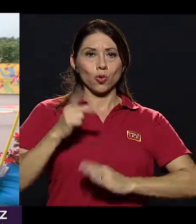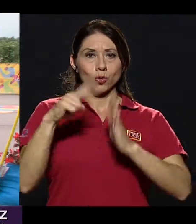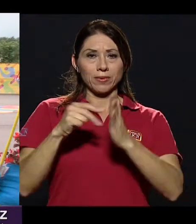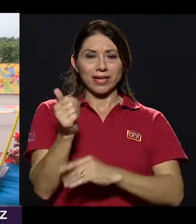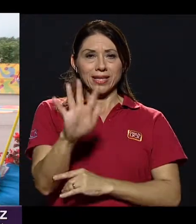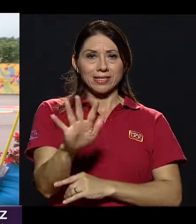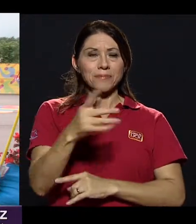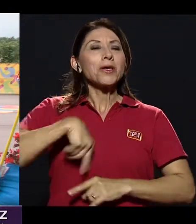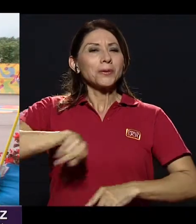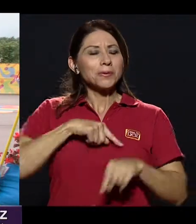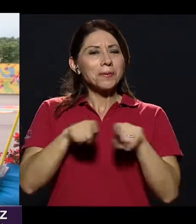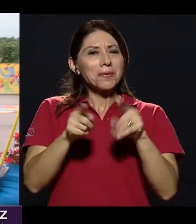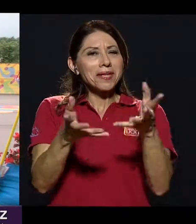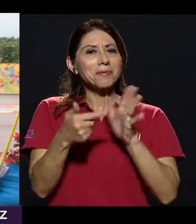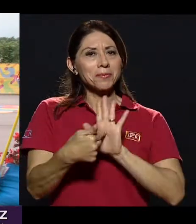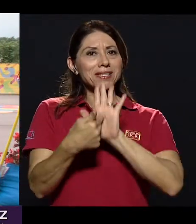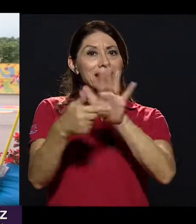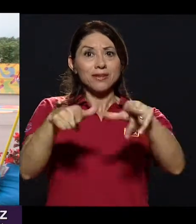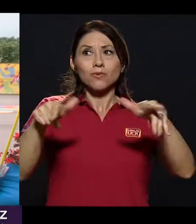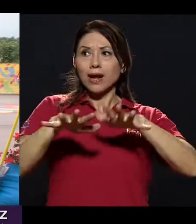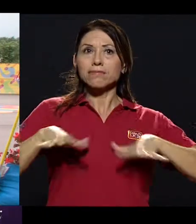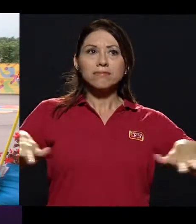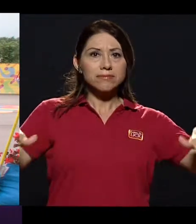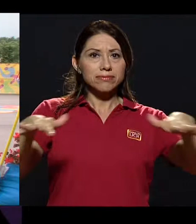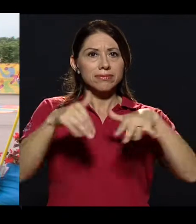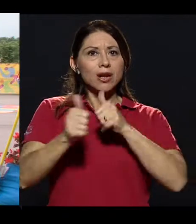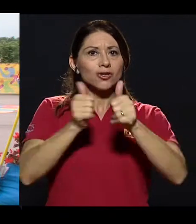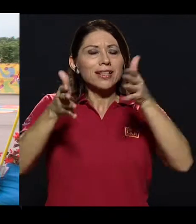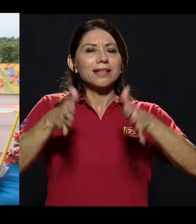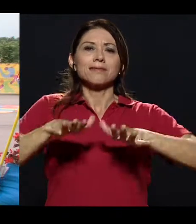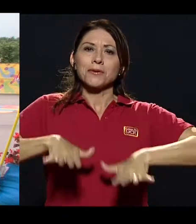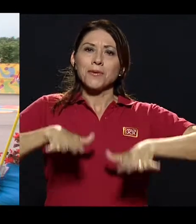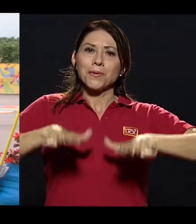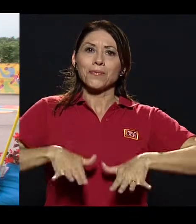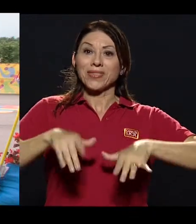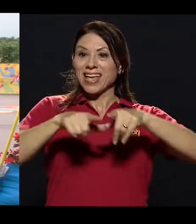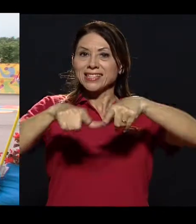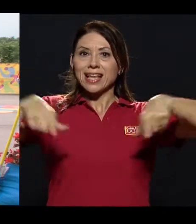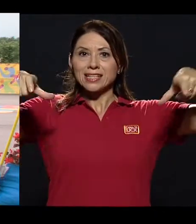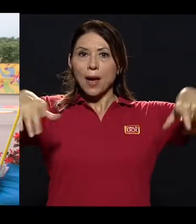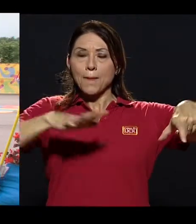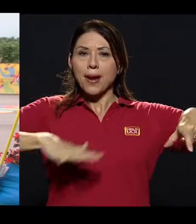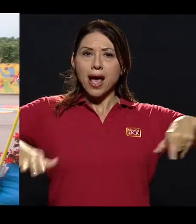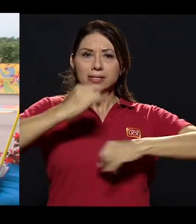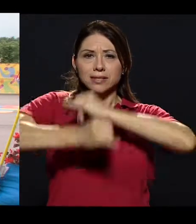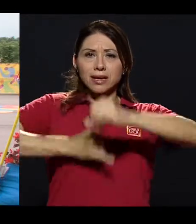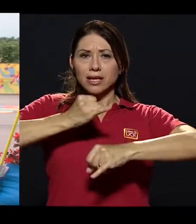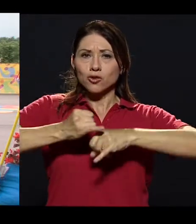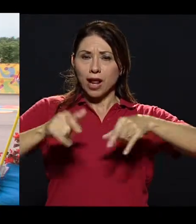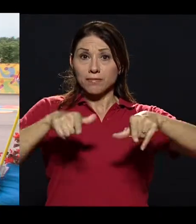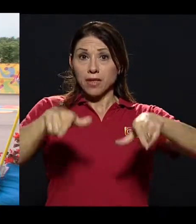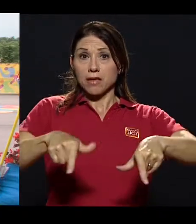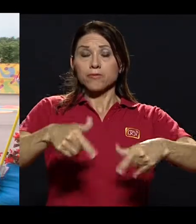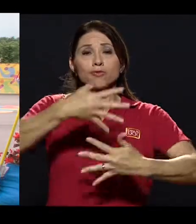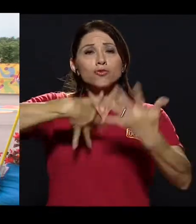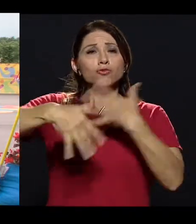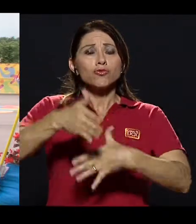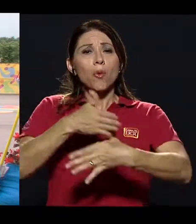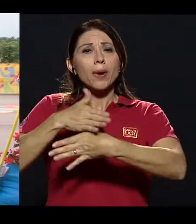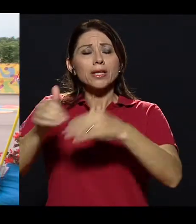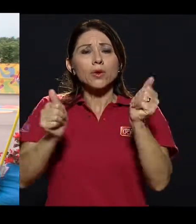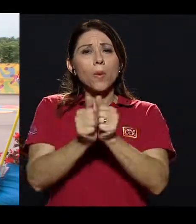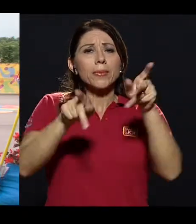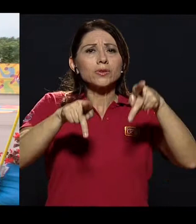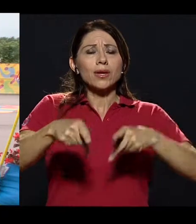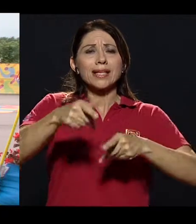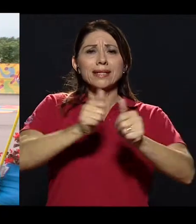nos podíamos ir sin presentarles a ustedes también la villa en la que los atletas han estado descansando. Esta es la Plaza Internacional en donde han podido compartir con atletas